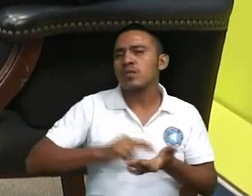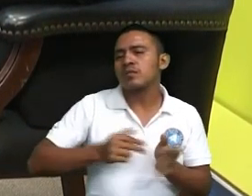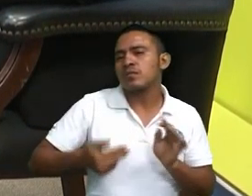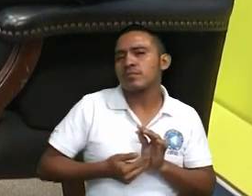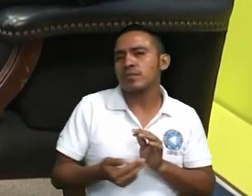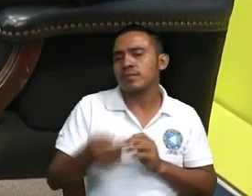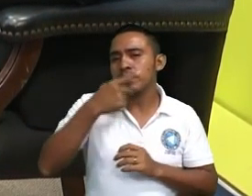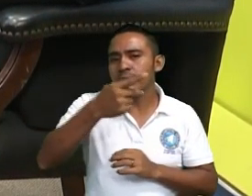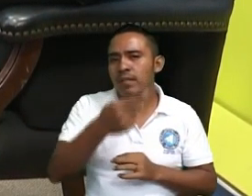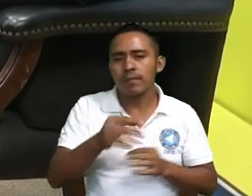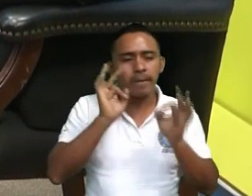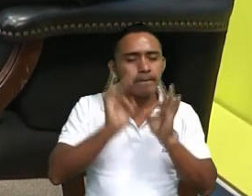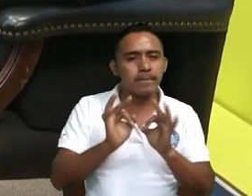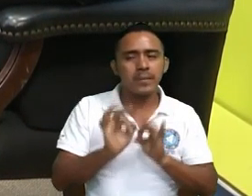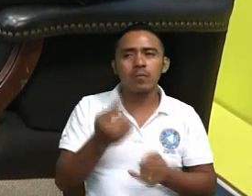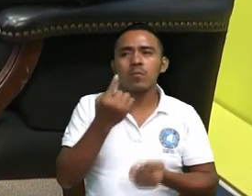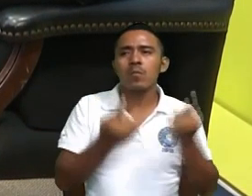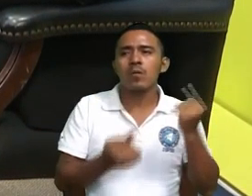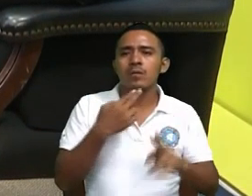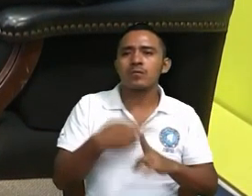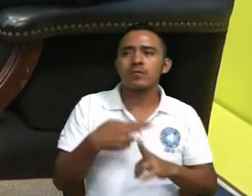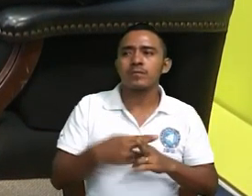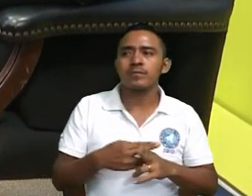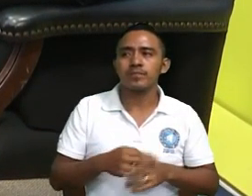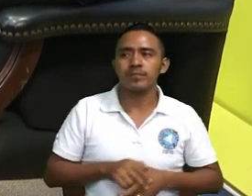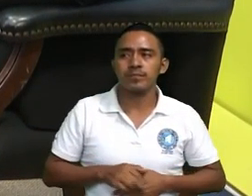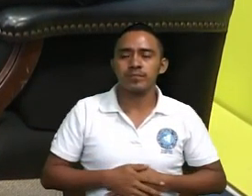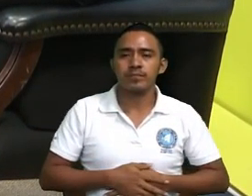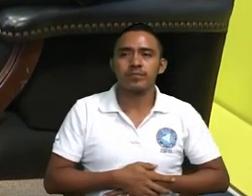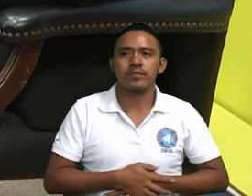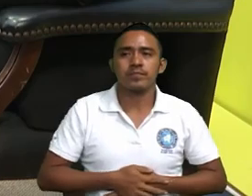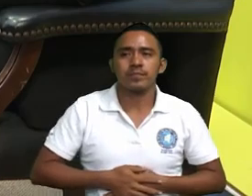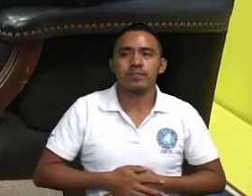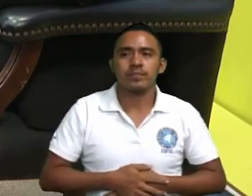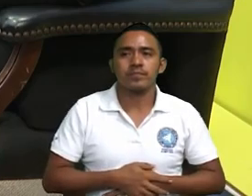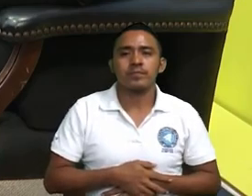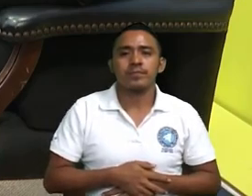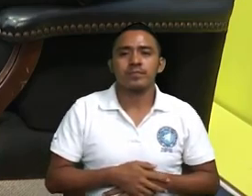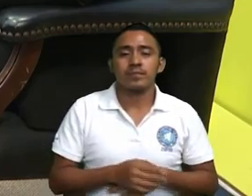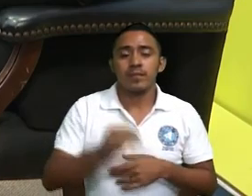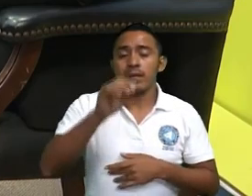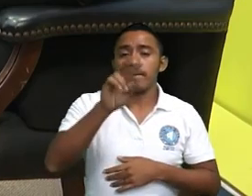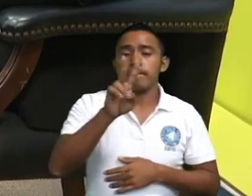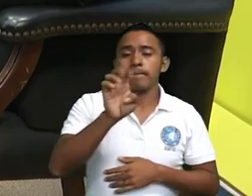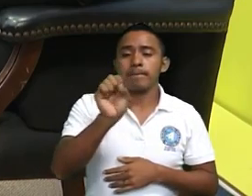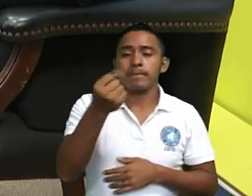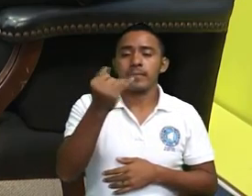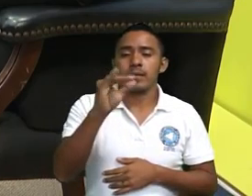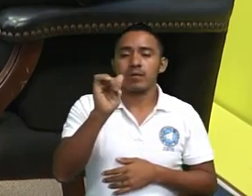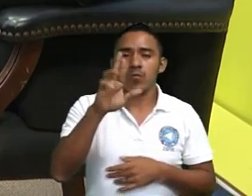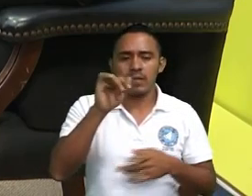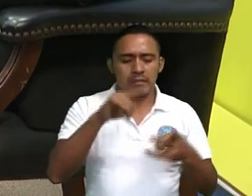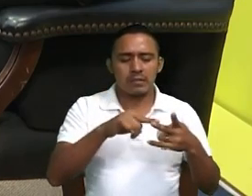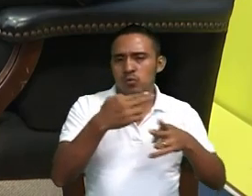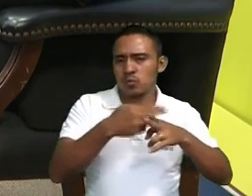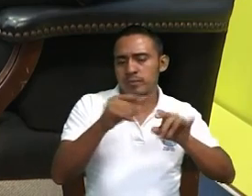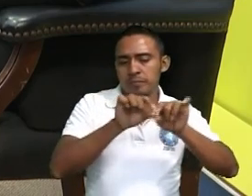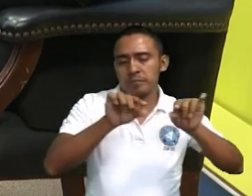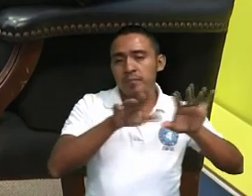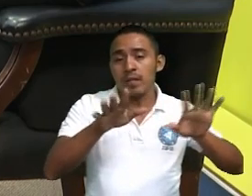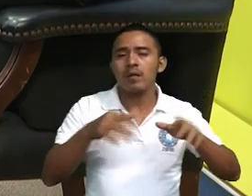la palabra idónea es... litiasis vesicular. Ok. Ahora, ¿cómo se produce esto, doctor? ¿Qué es lo que pasa en